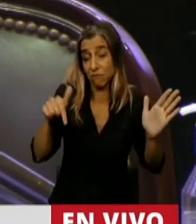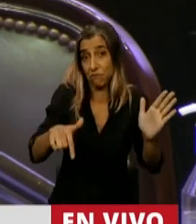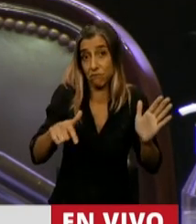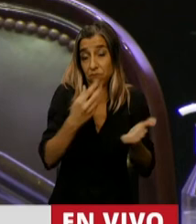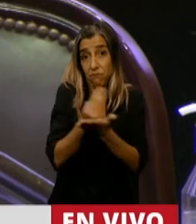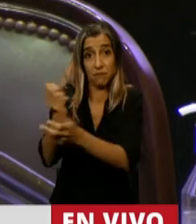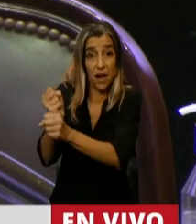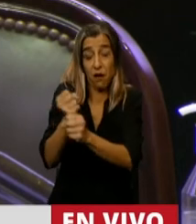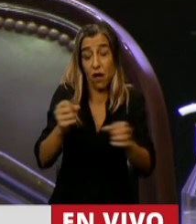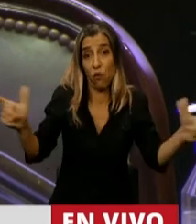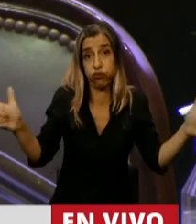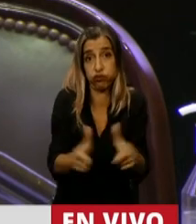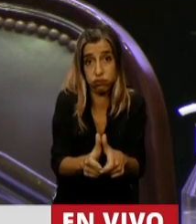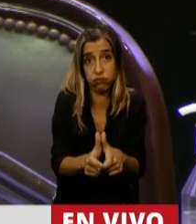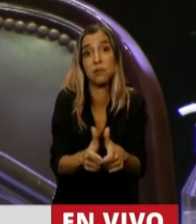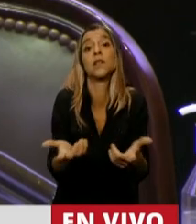apagón económico,